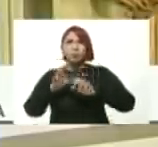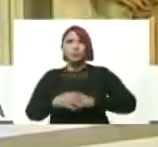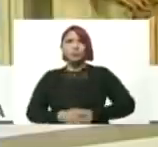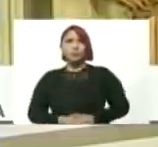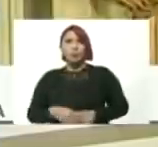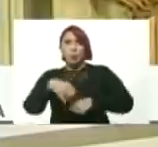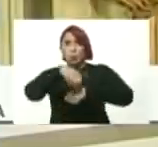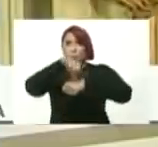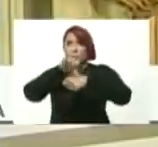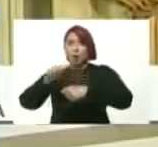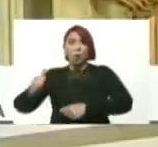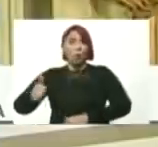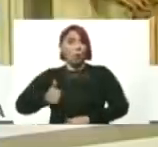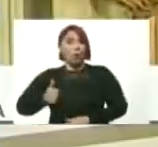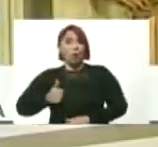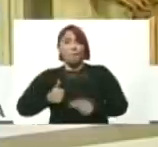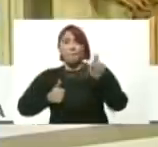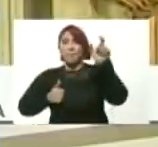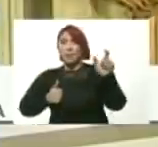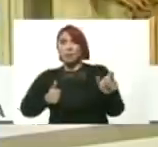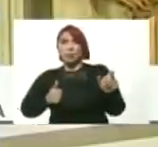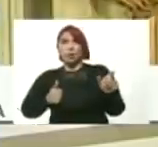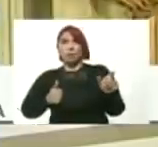'operación de cualquier paciente